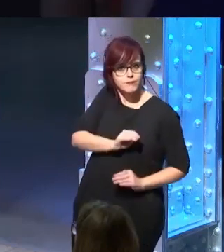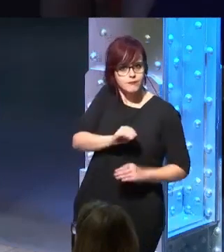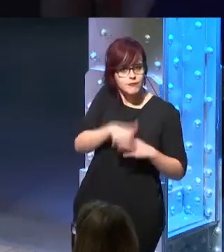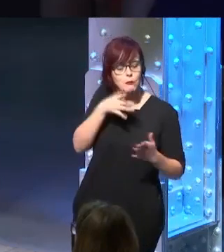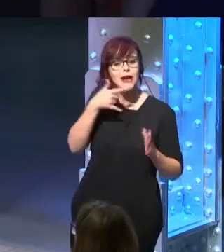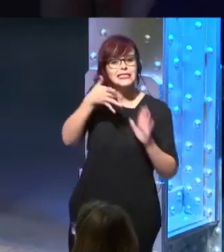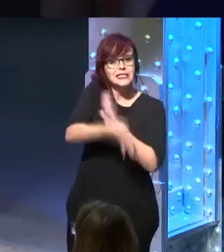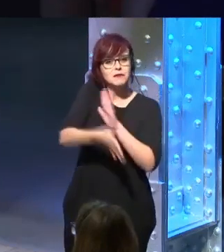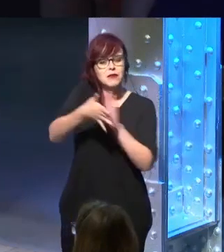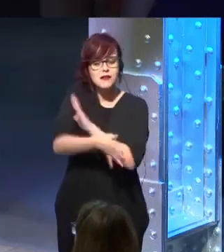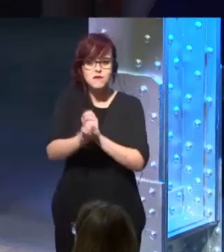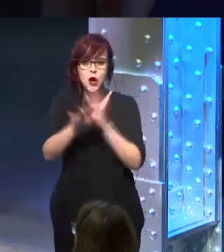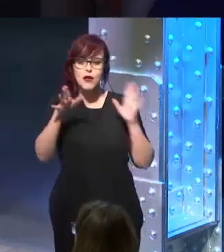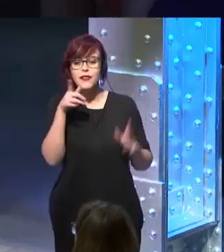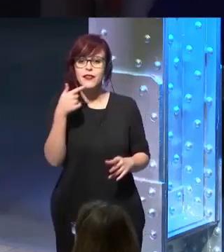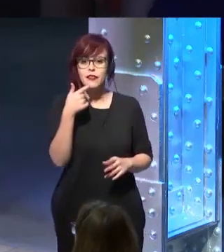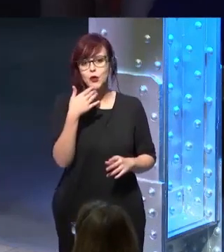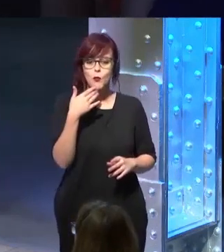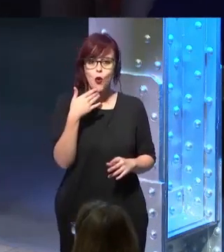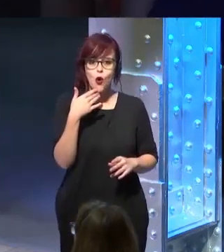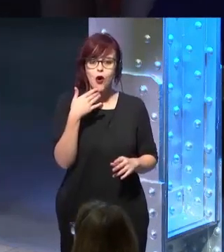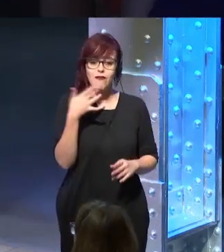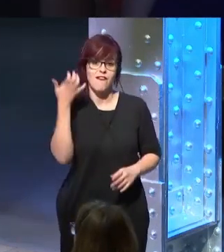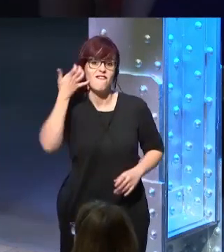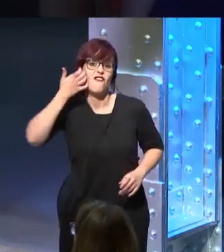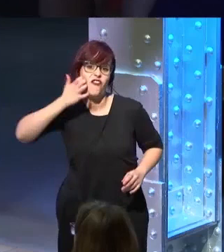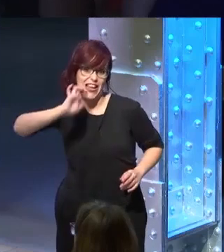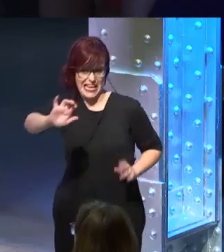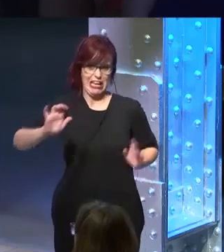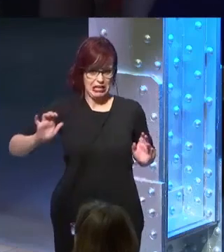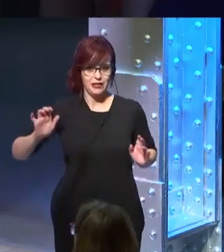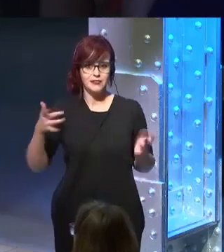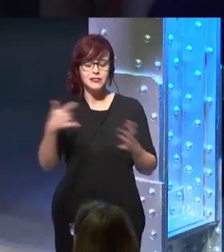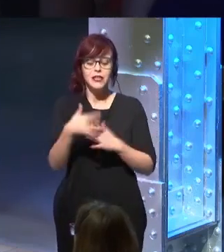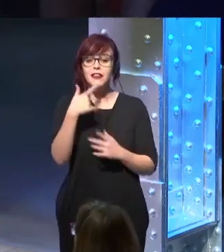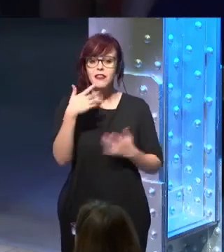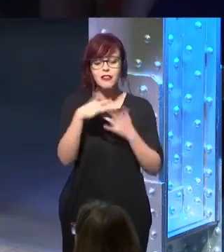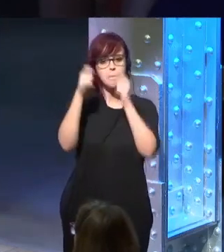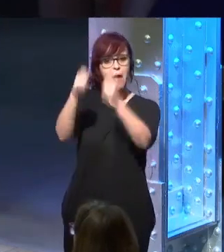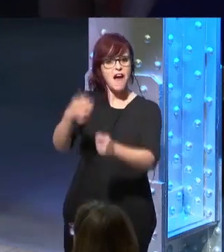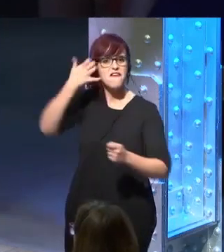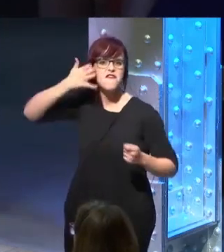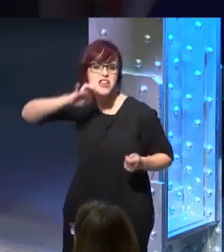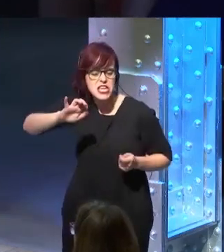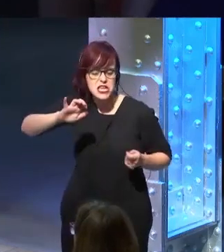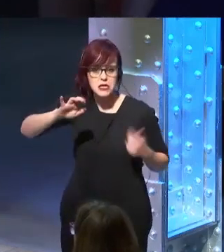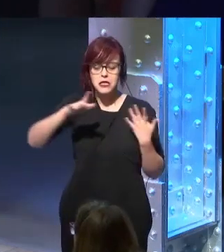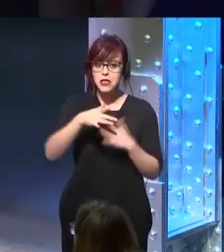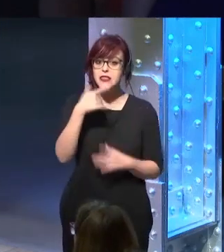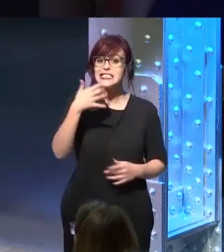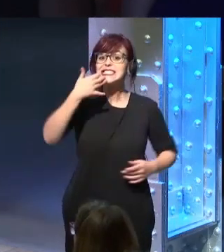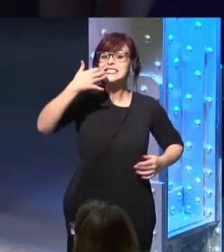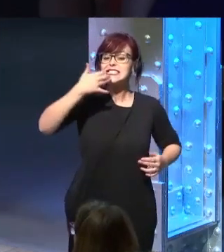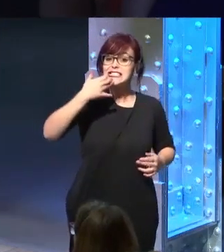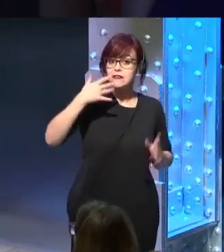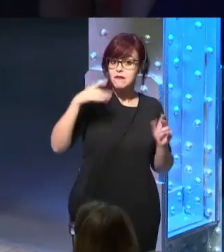considera como, digamos, frikis, por decirlo de alguna manera. Y una vez que dice esto, dice, si hubieran tenido